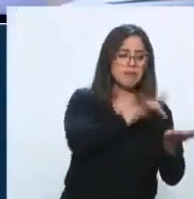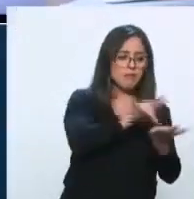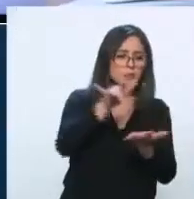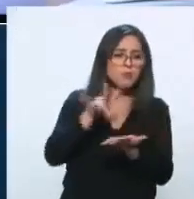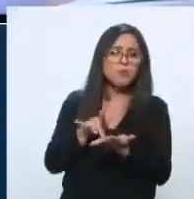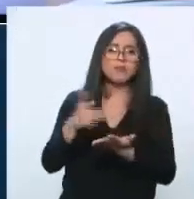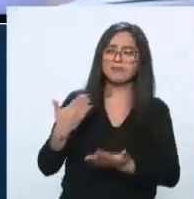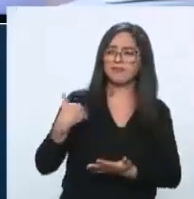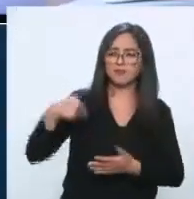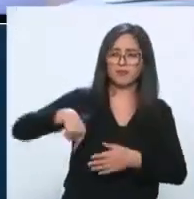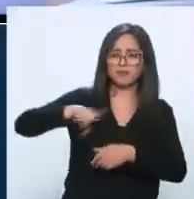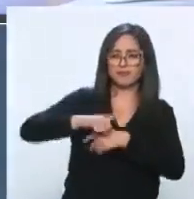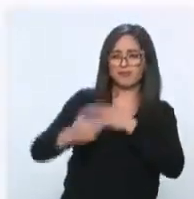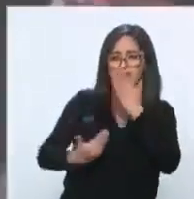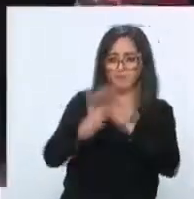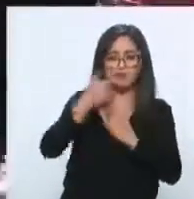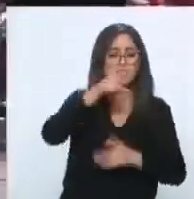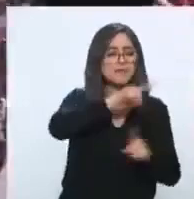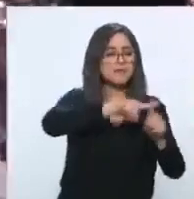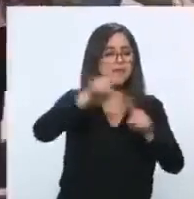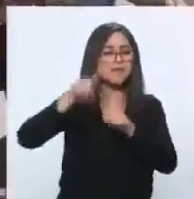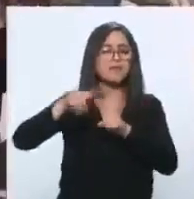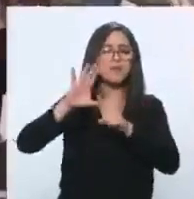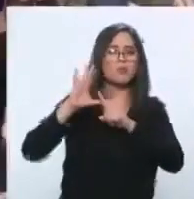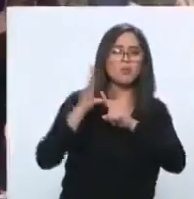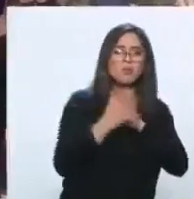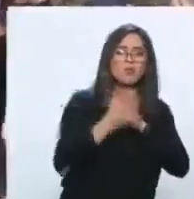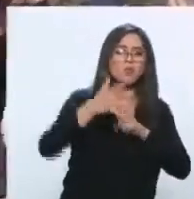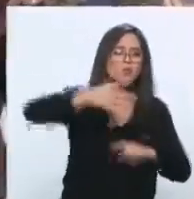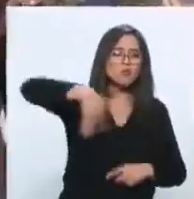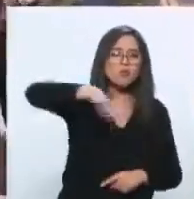a todas las comisiones de búsqueda, que fueron 26 que lo